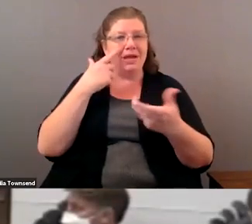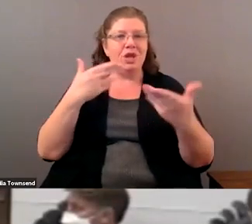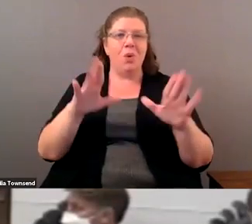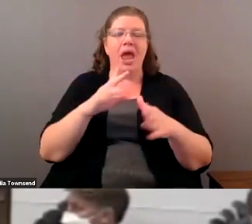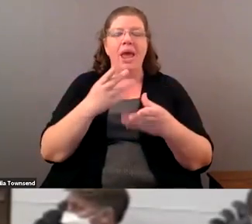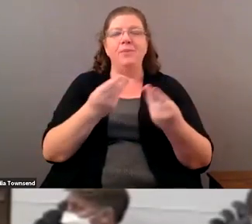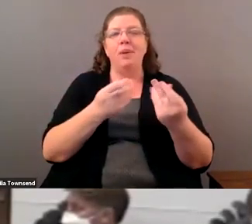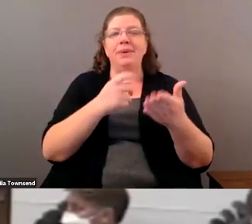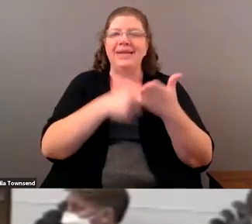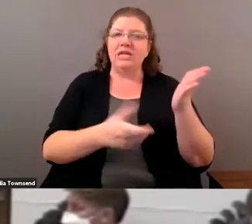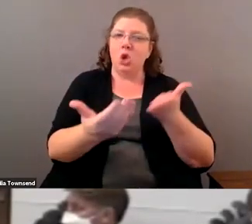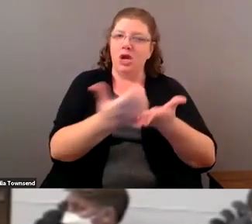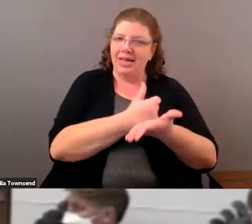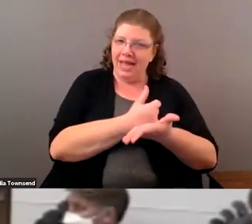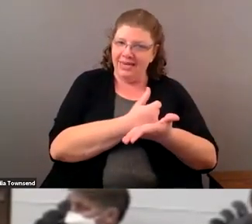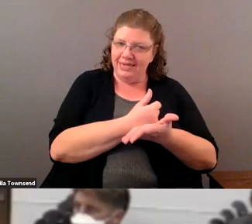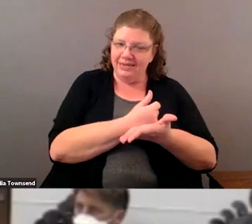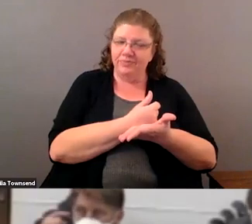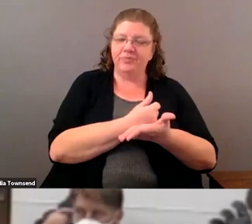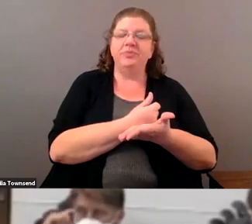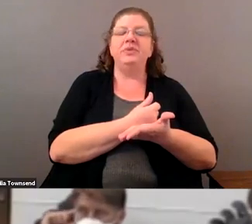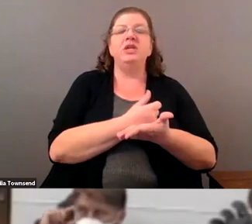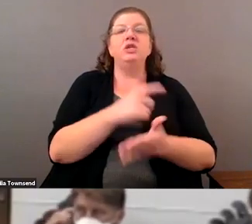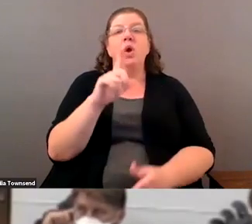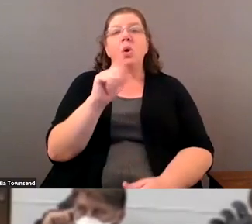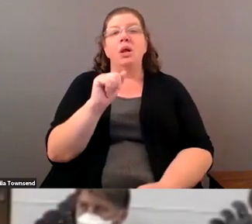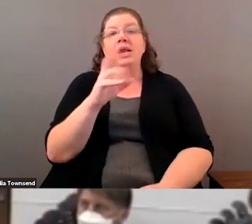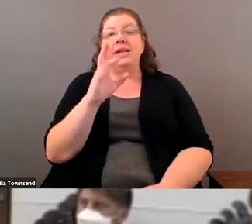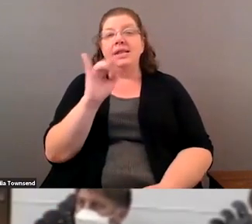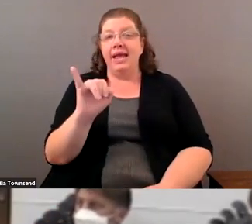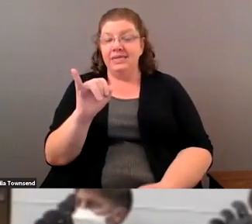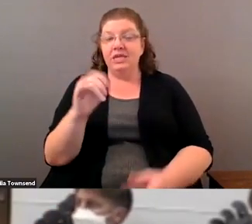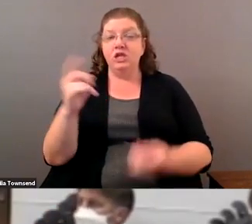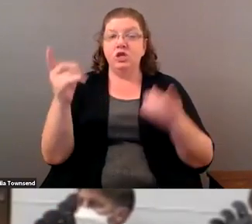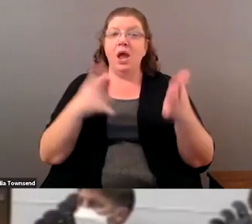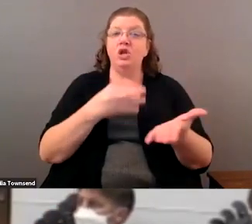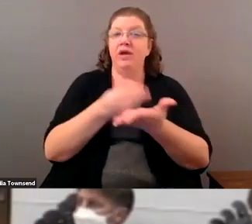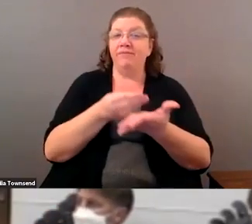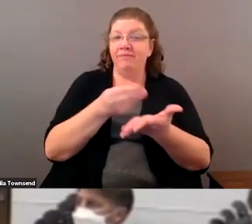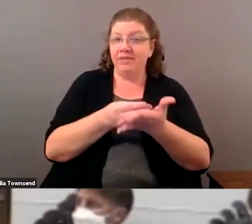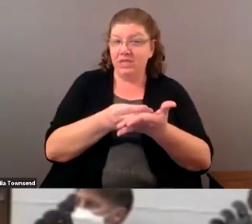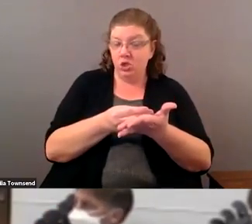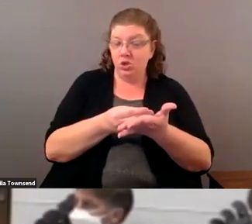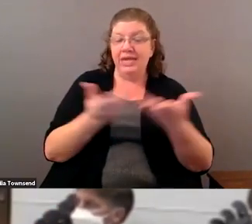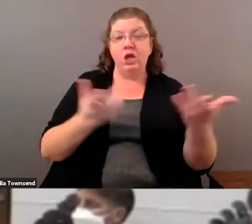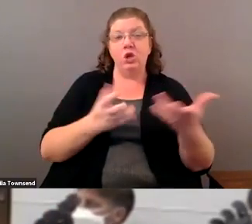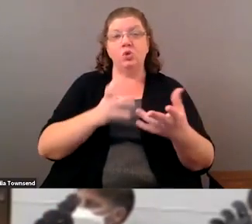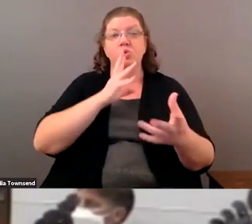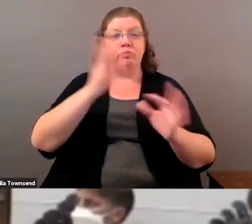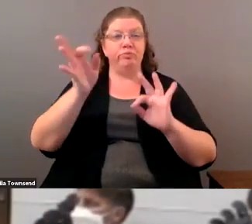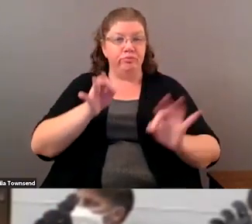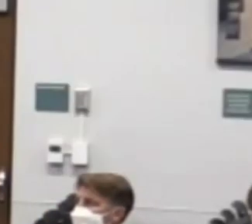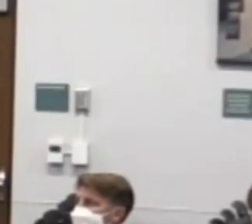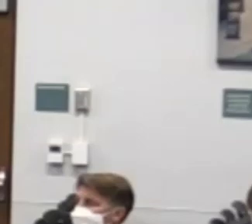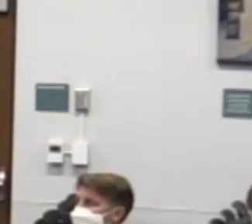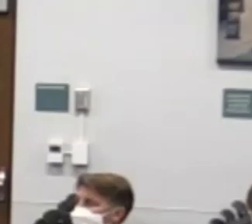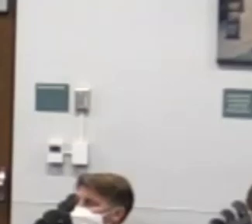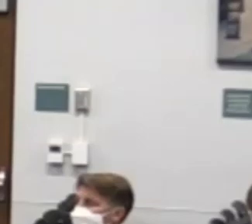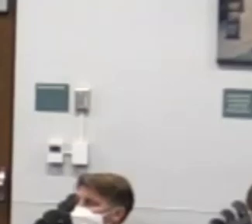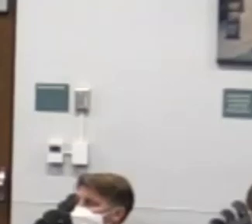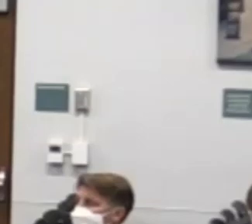entonces por eso necesitamos este dinero en efectivo pues tenemos esa dificultad simplemente por la manera en que